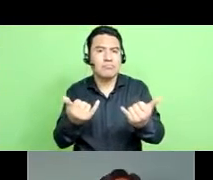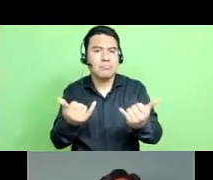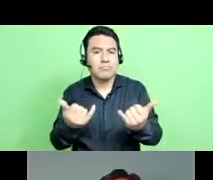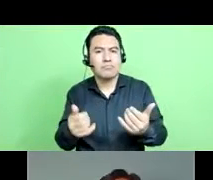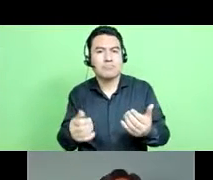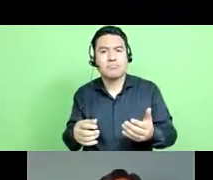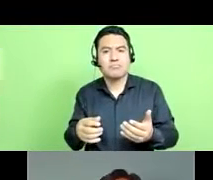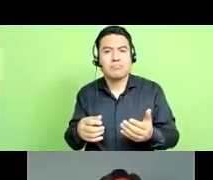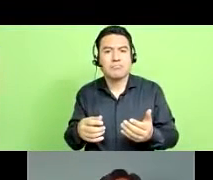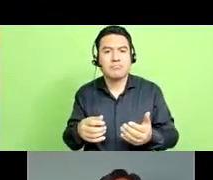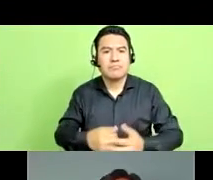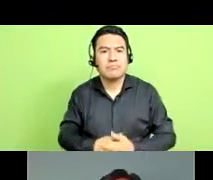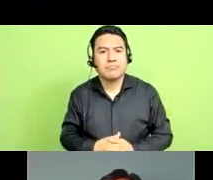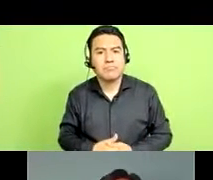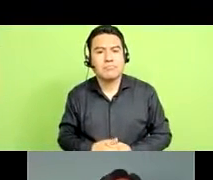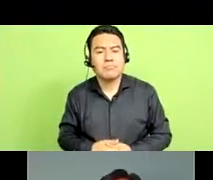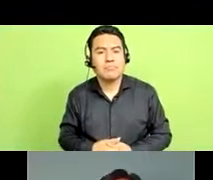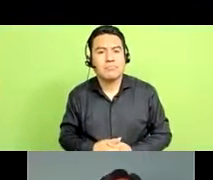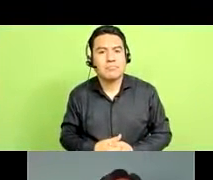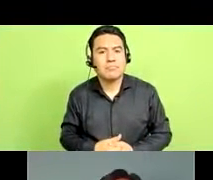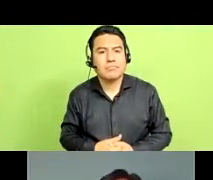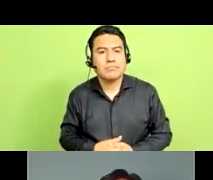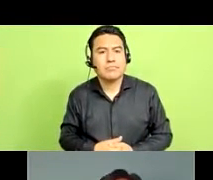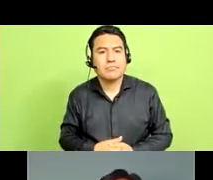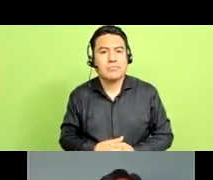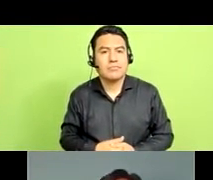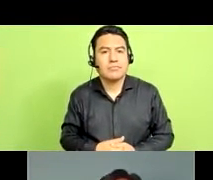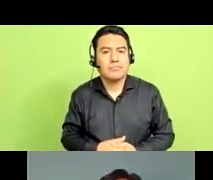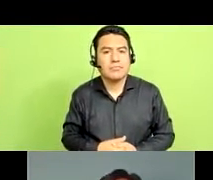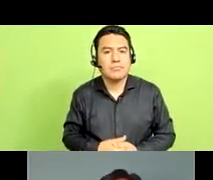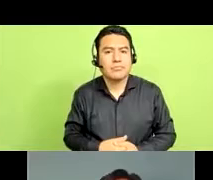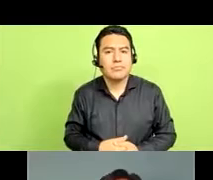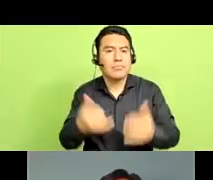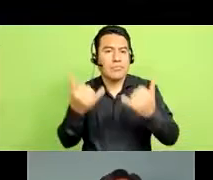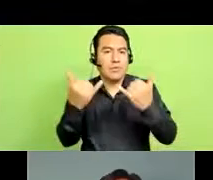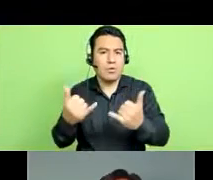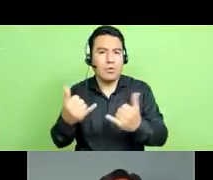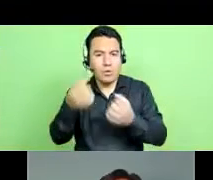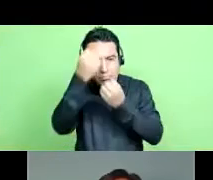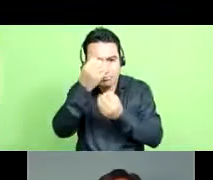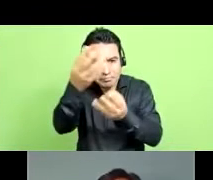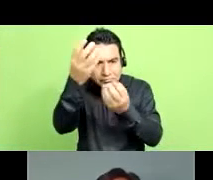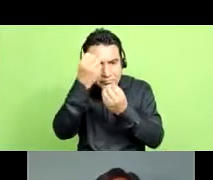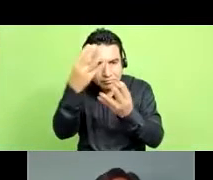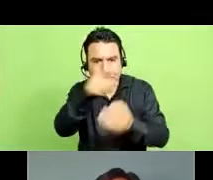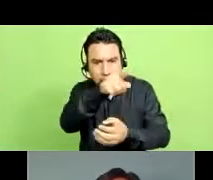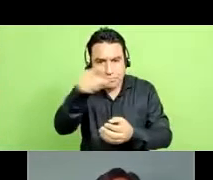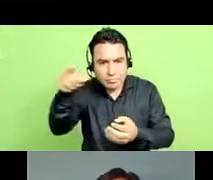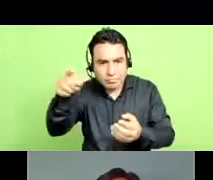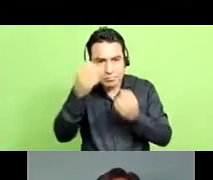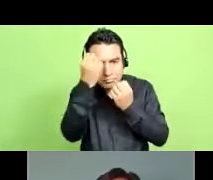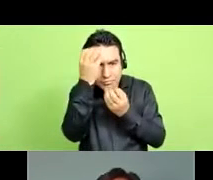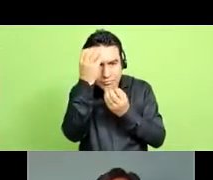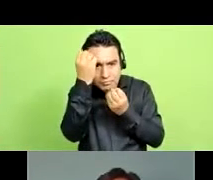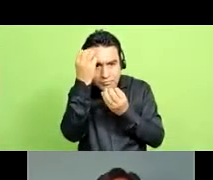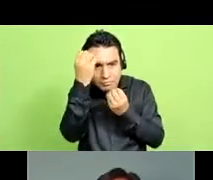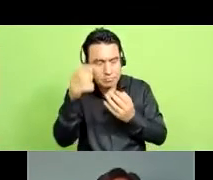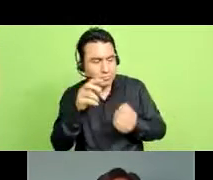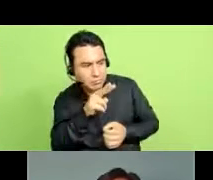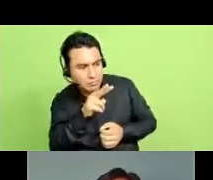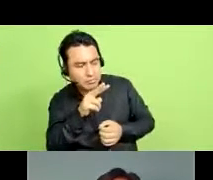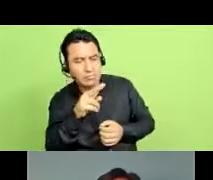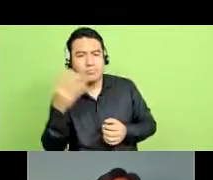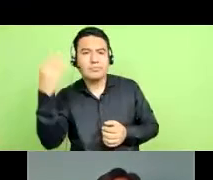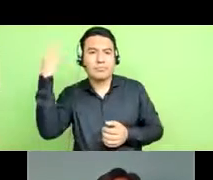está sesiones informativas no la propuesta viene siendo trabajada desde julio del